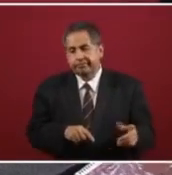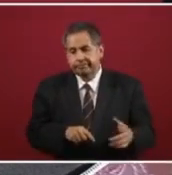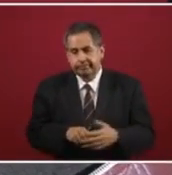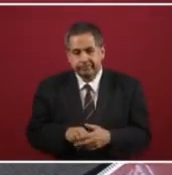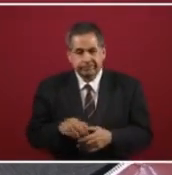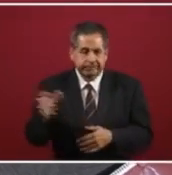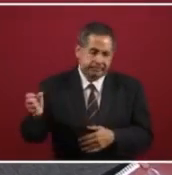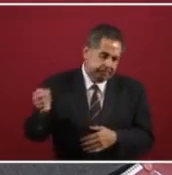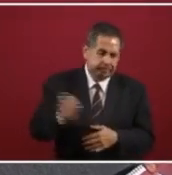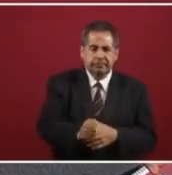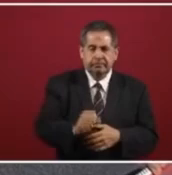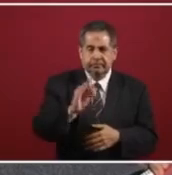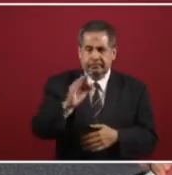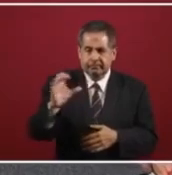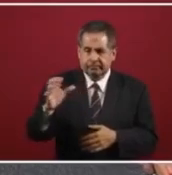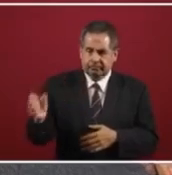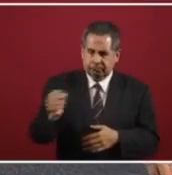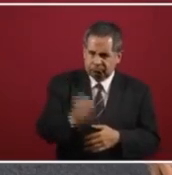a Calderón